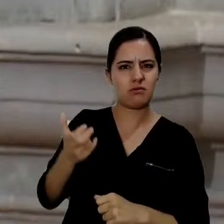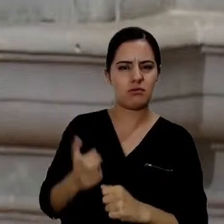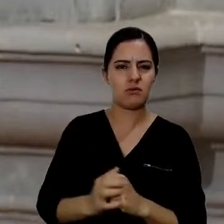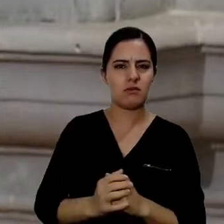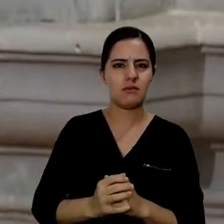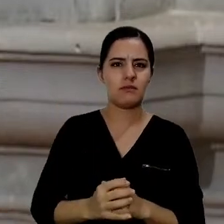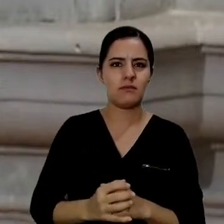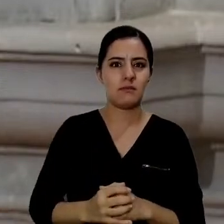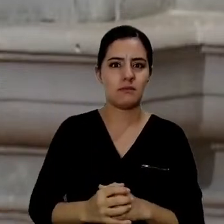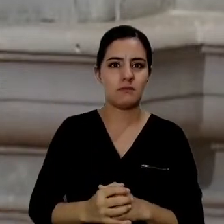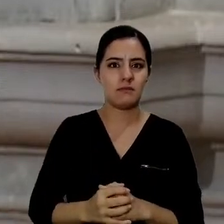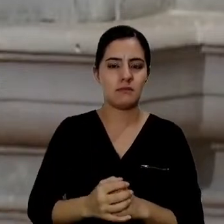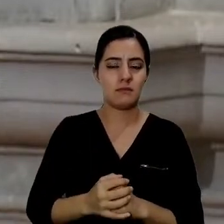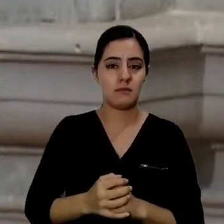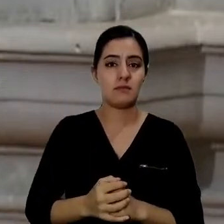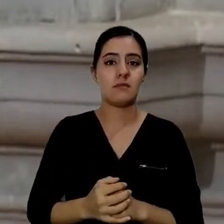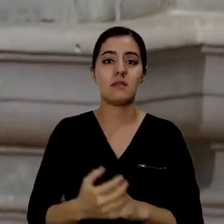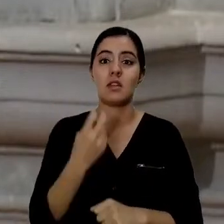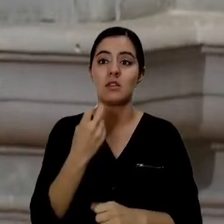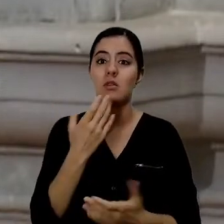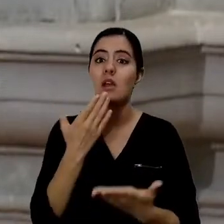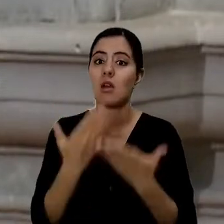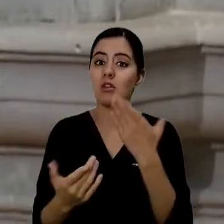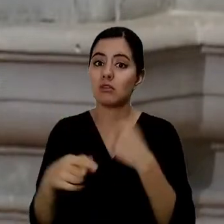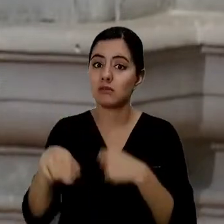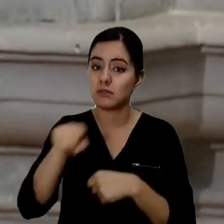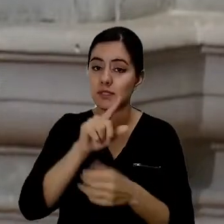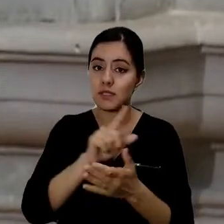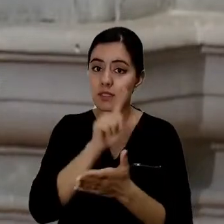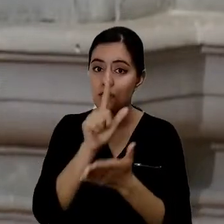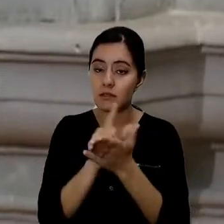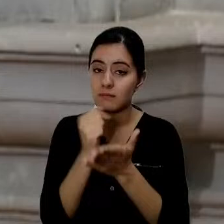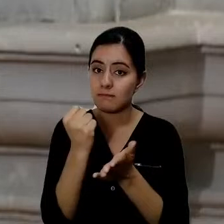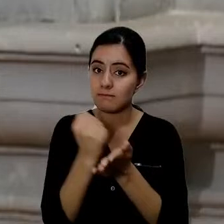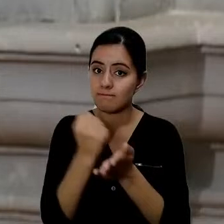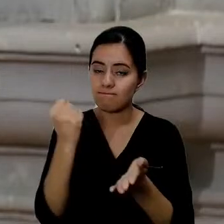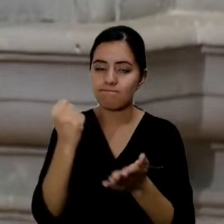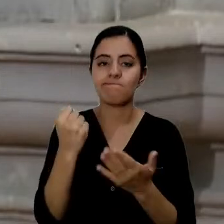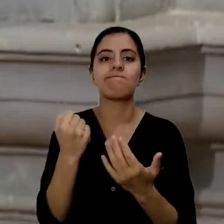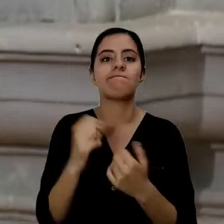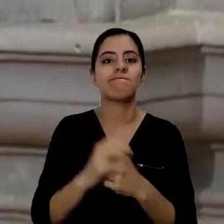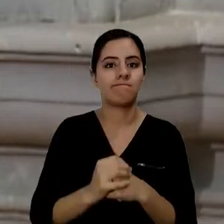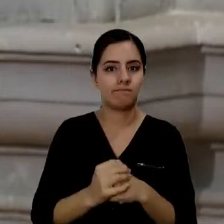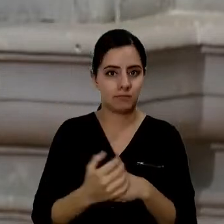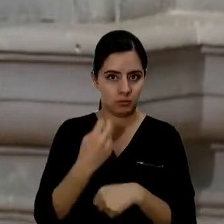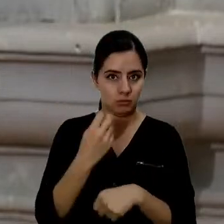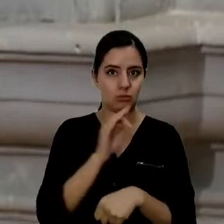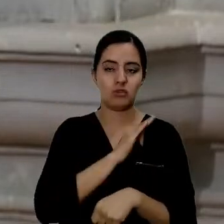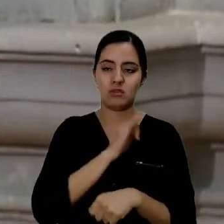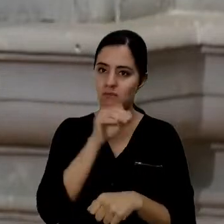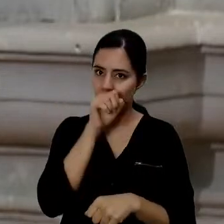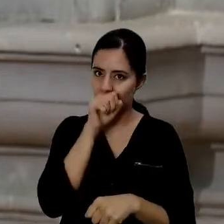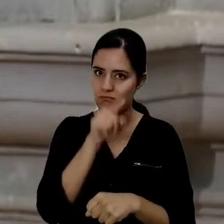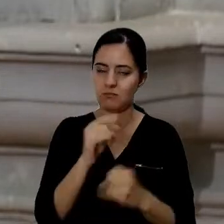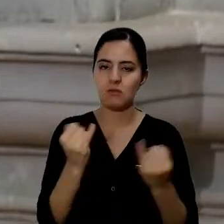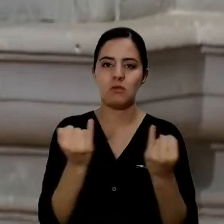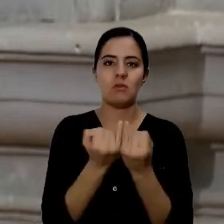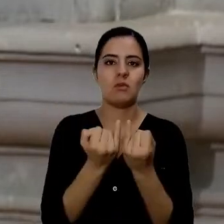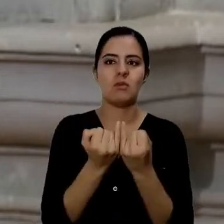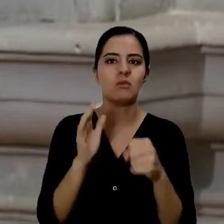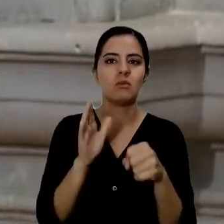A eso estamos exponiendo a los militares por algo muy sencillo. Los militares,